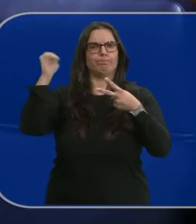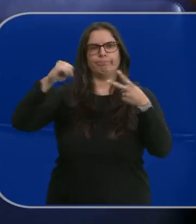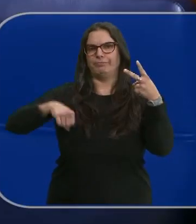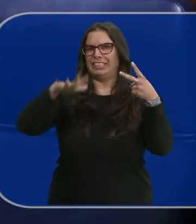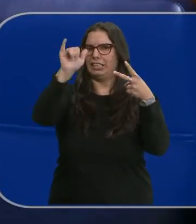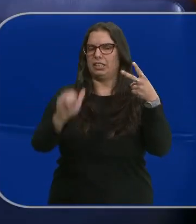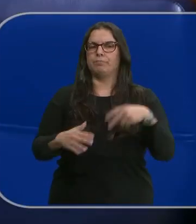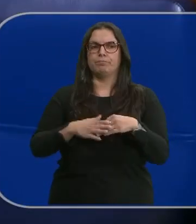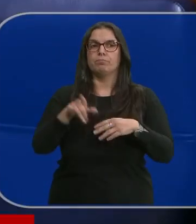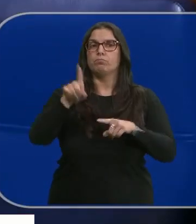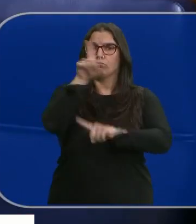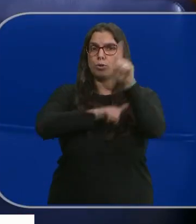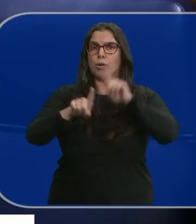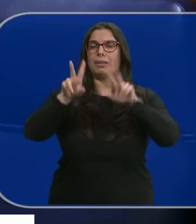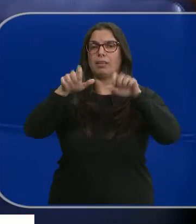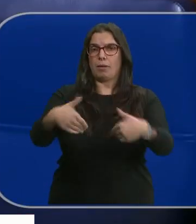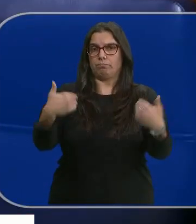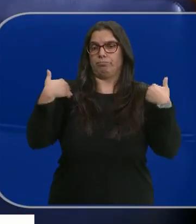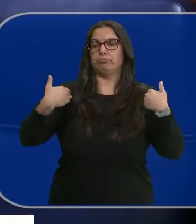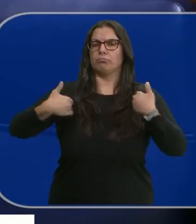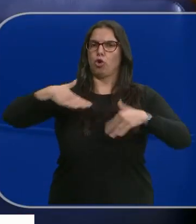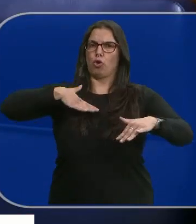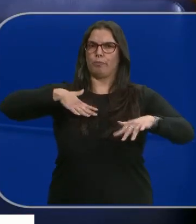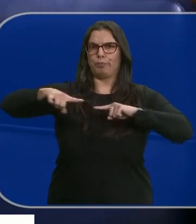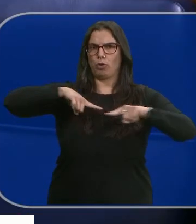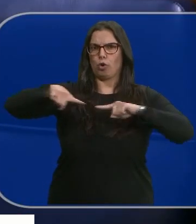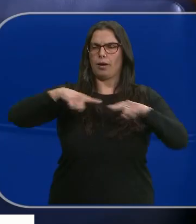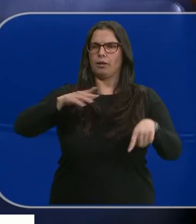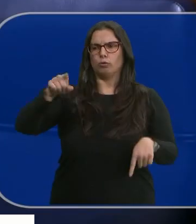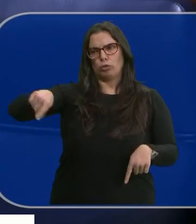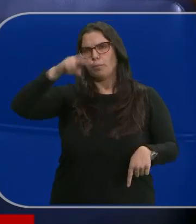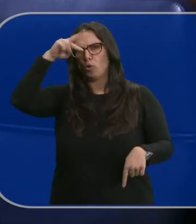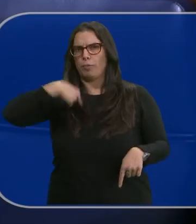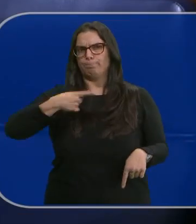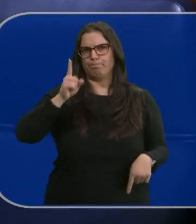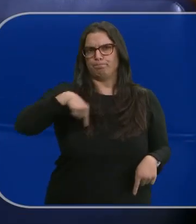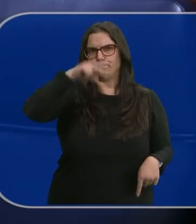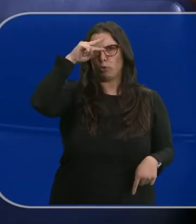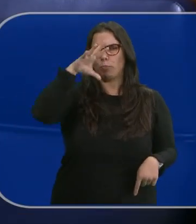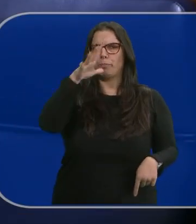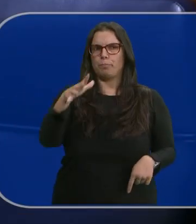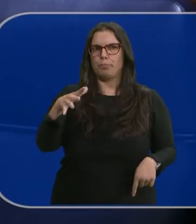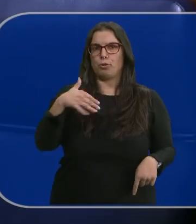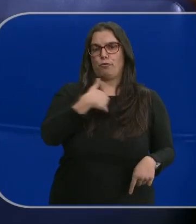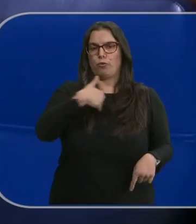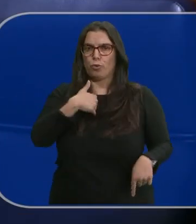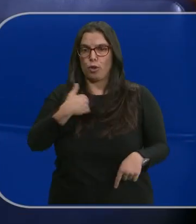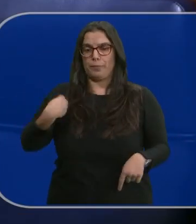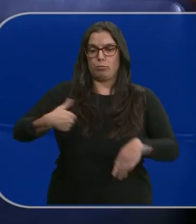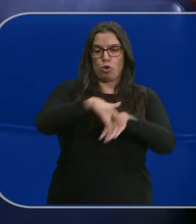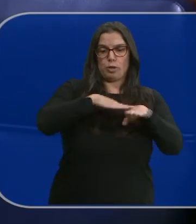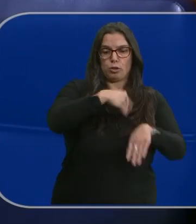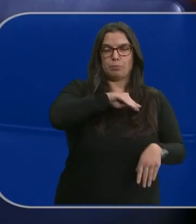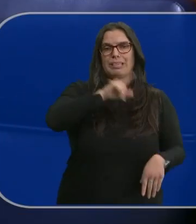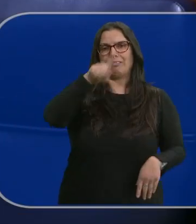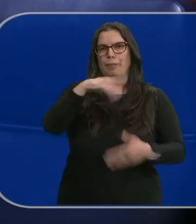Una problemática sobre la gobernanza que sé que a ustedes y a mí también me preocupa, con el papel que juegan no solo el Gobierno de